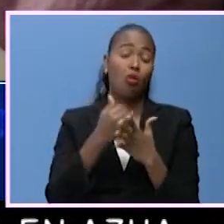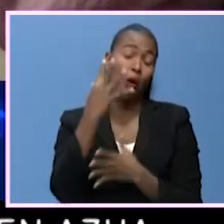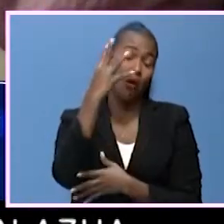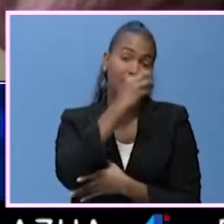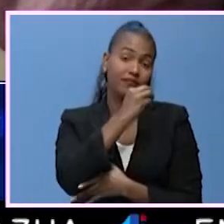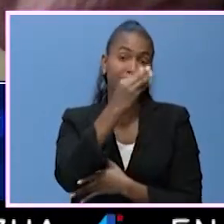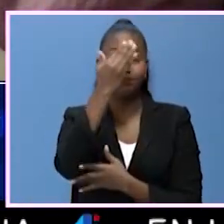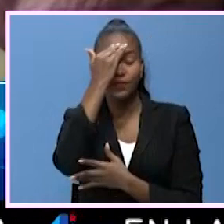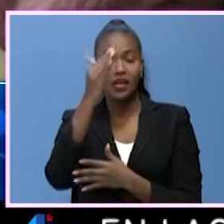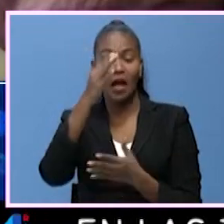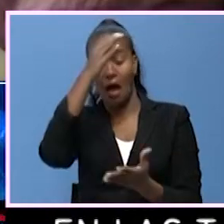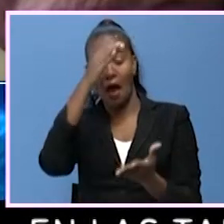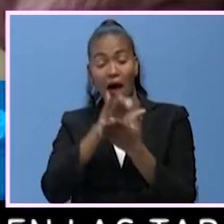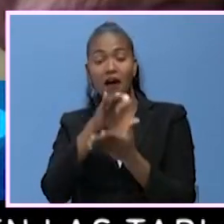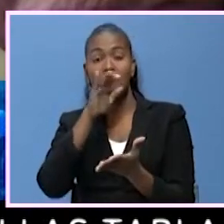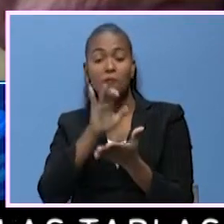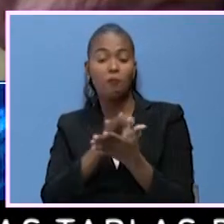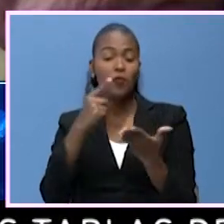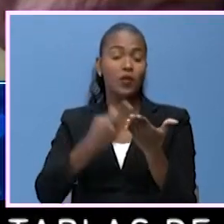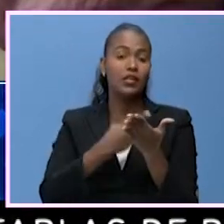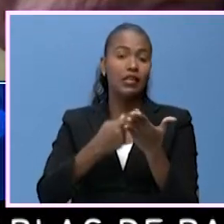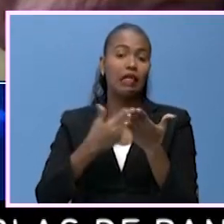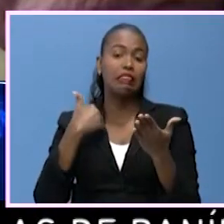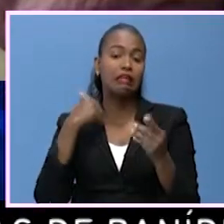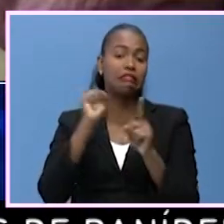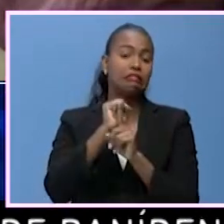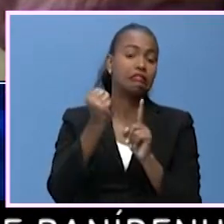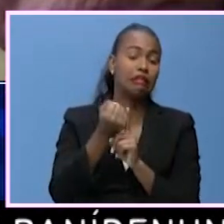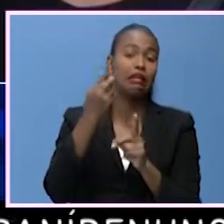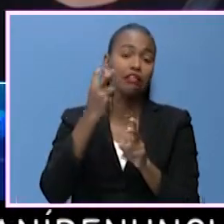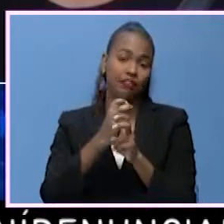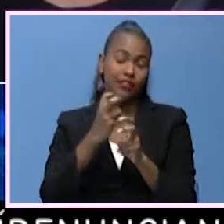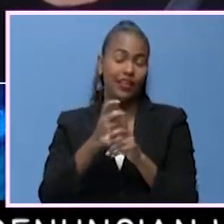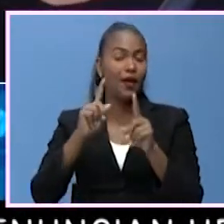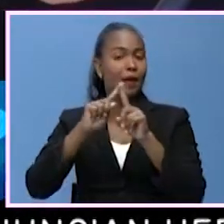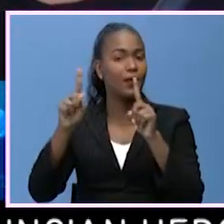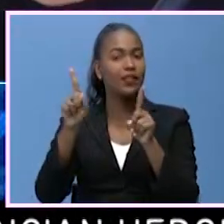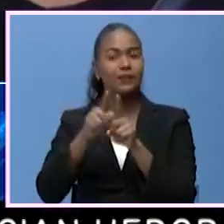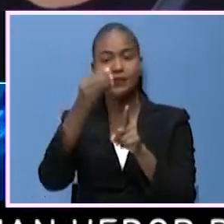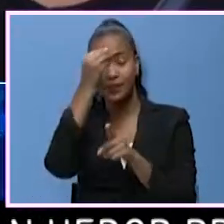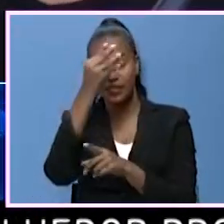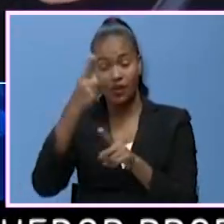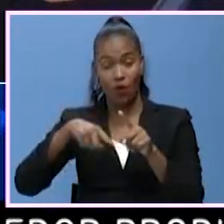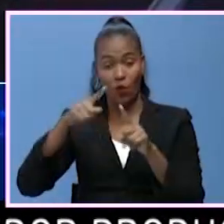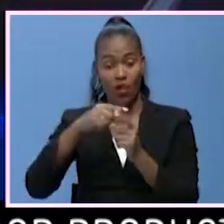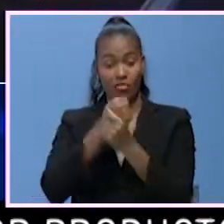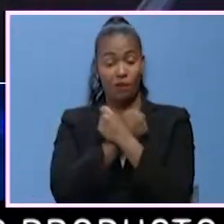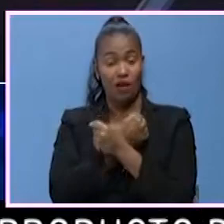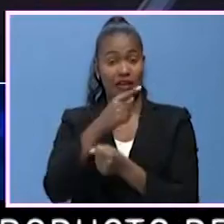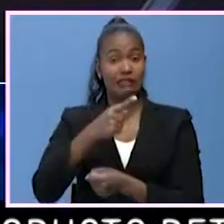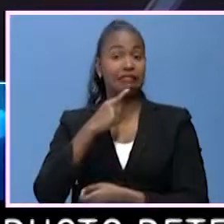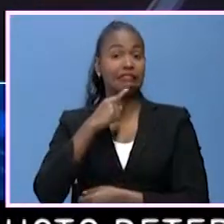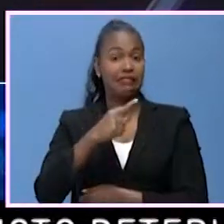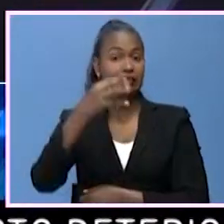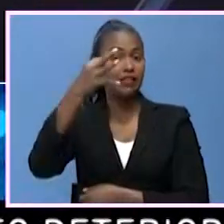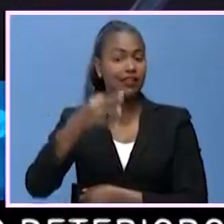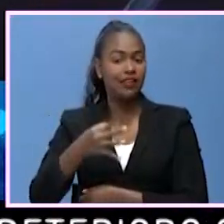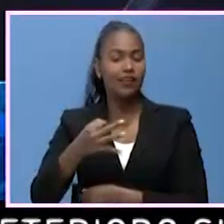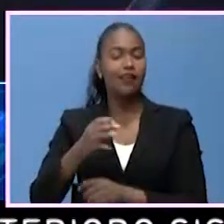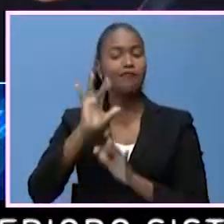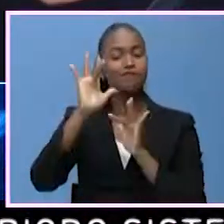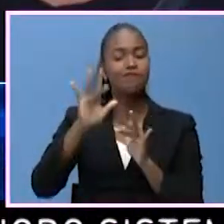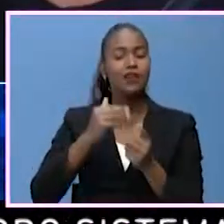ya que en toda relación existen sus altas y sus bajas. Pero a decir de Carlos, cuando el amor es verdadero, la tolerancia